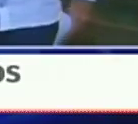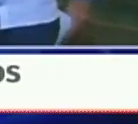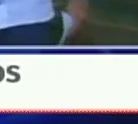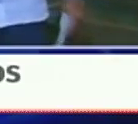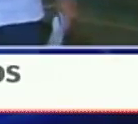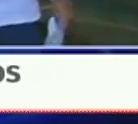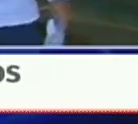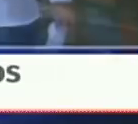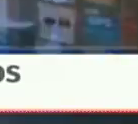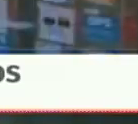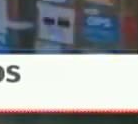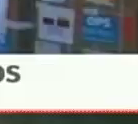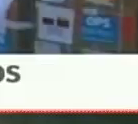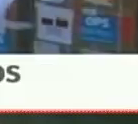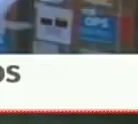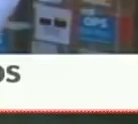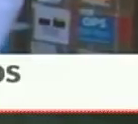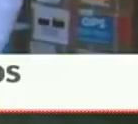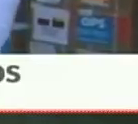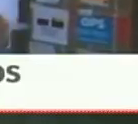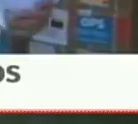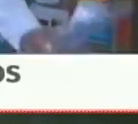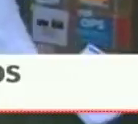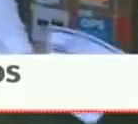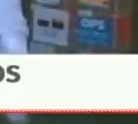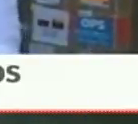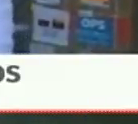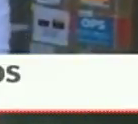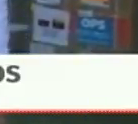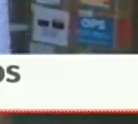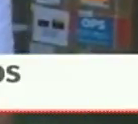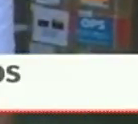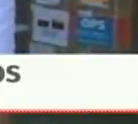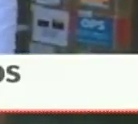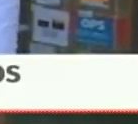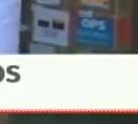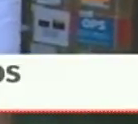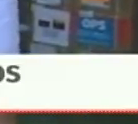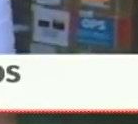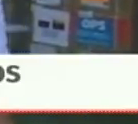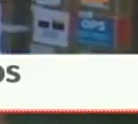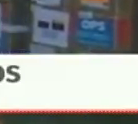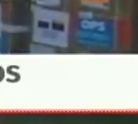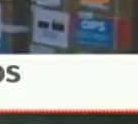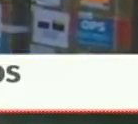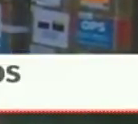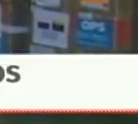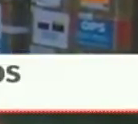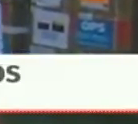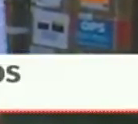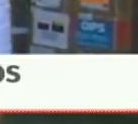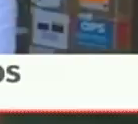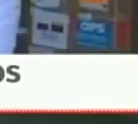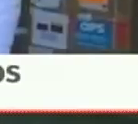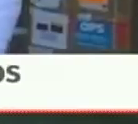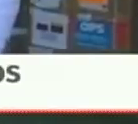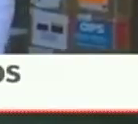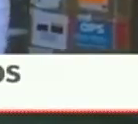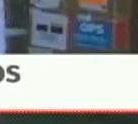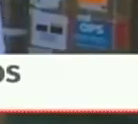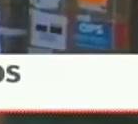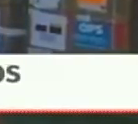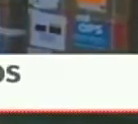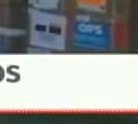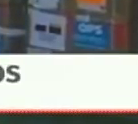comandante presidente fíjense nosotros en este momento ya tenemos los camiones dispuestos en la parte de afuera del almacén para hacer la descarga completa